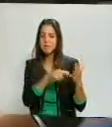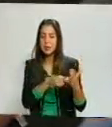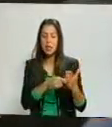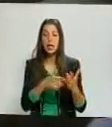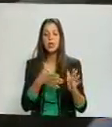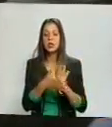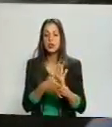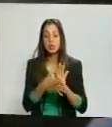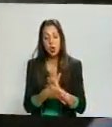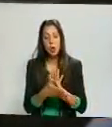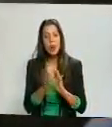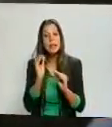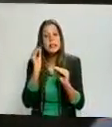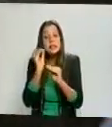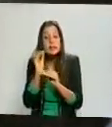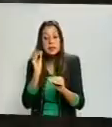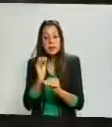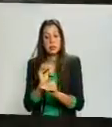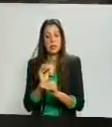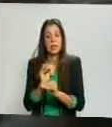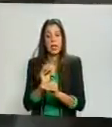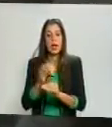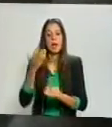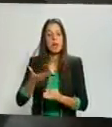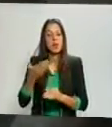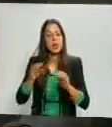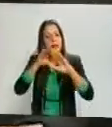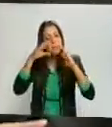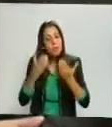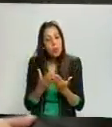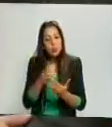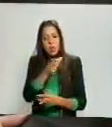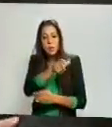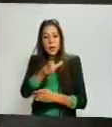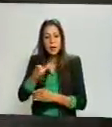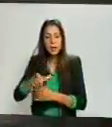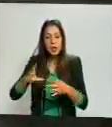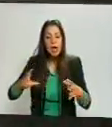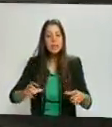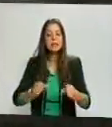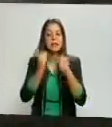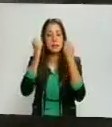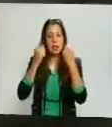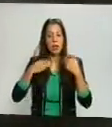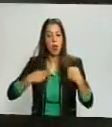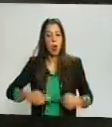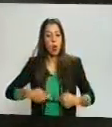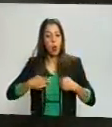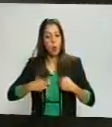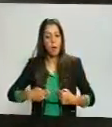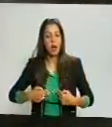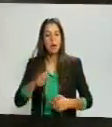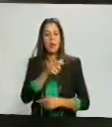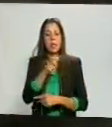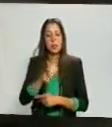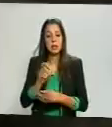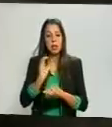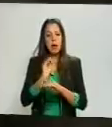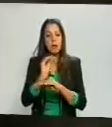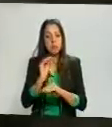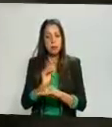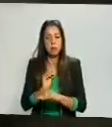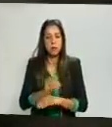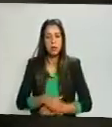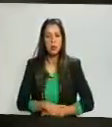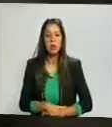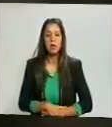contribuir con la preservación de la vida en el planeta y la salvación de la especie humana. De igual